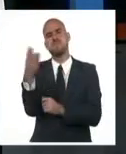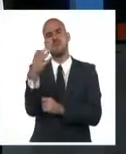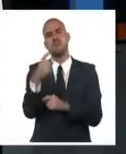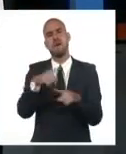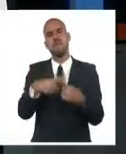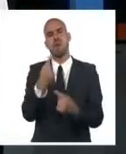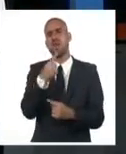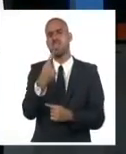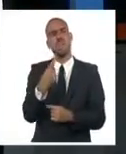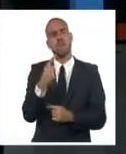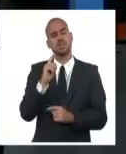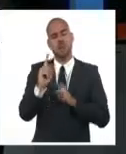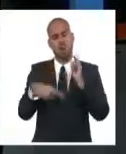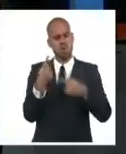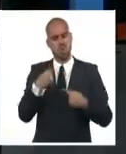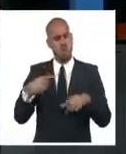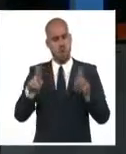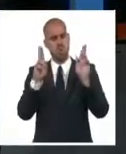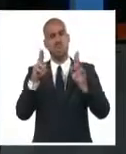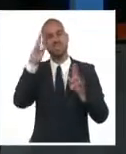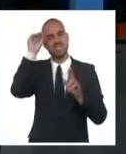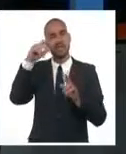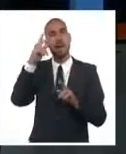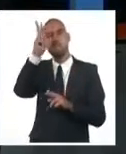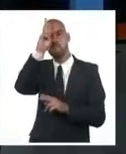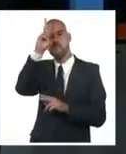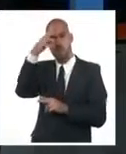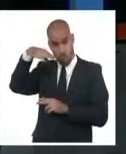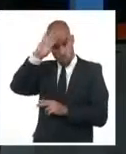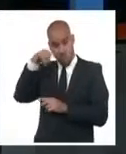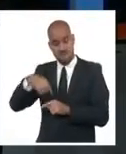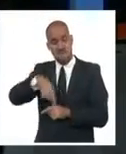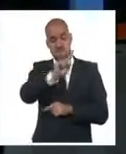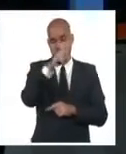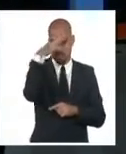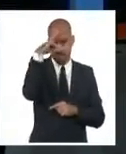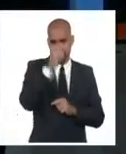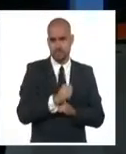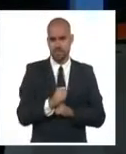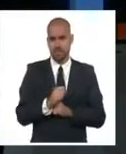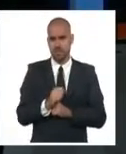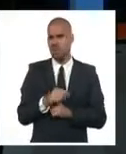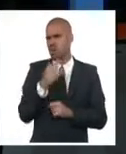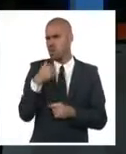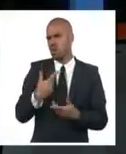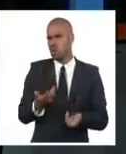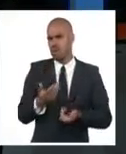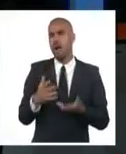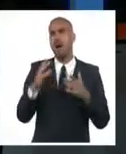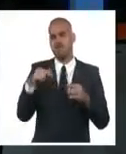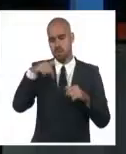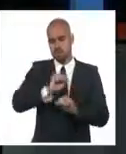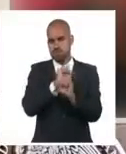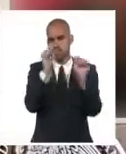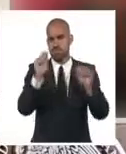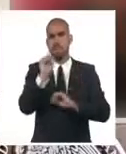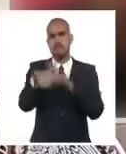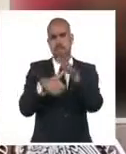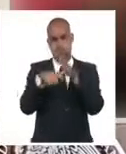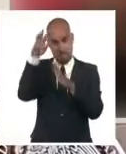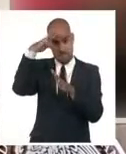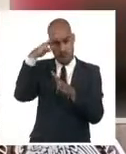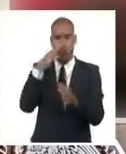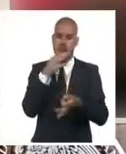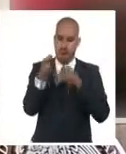cubanos a su país. El desmontaje ocurrió durante la conferencia mañanera del mandatario Andrés Manuel López Obrador. Vamos a ver.